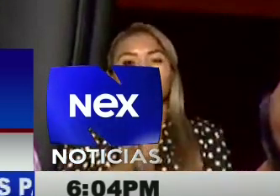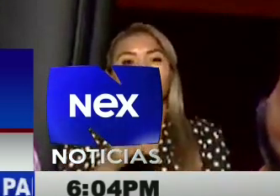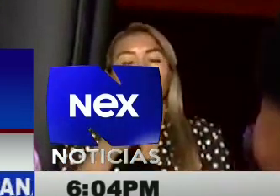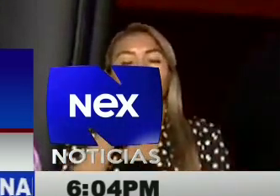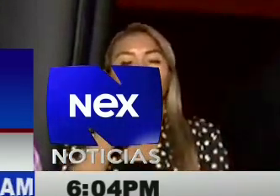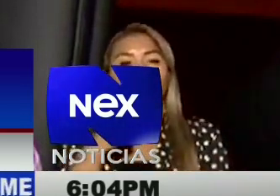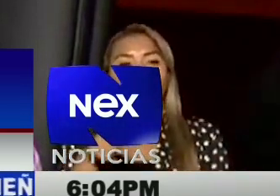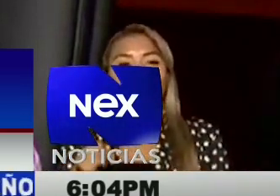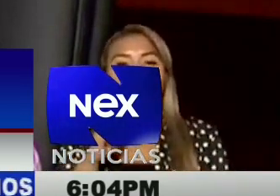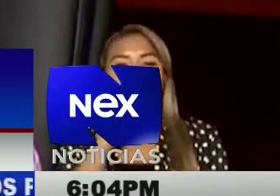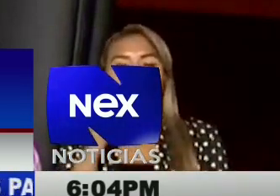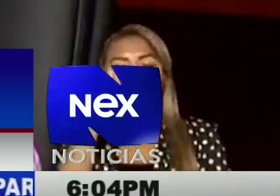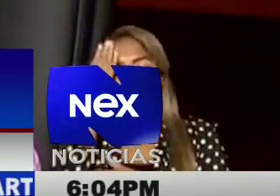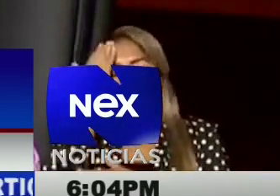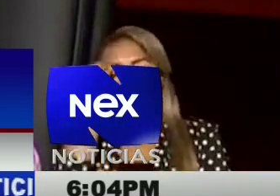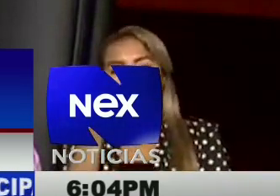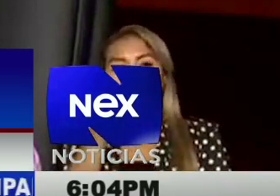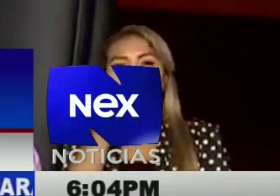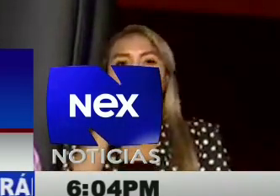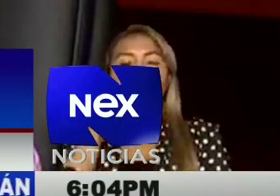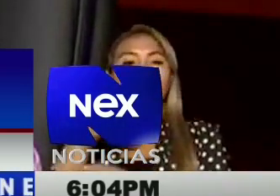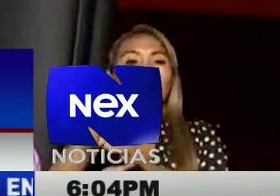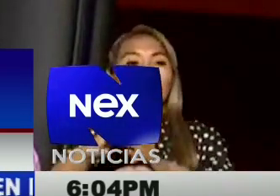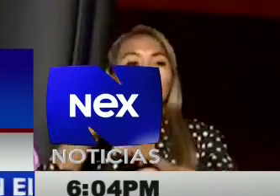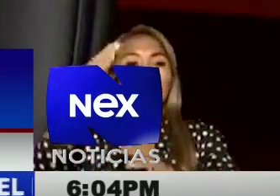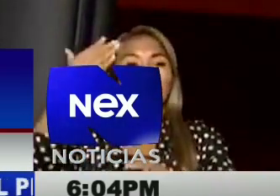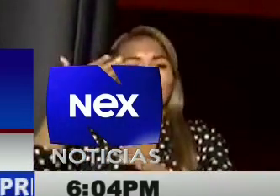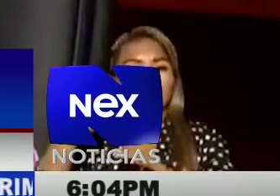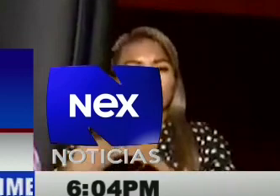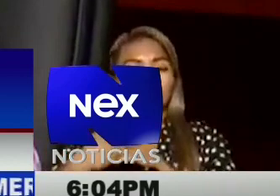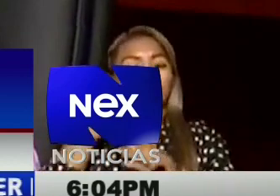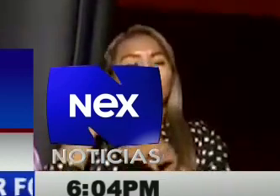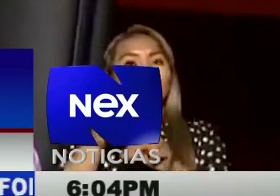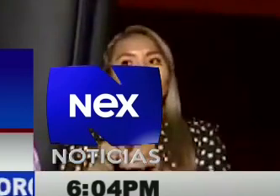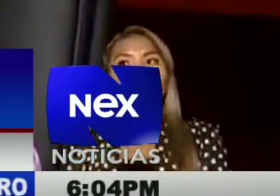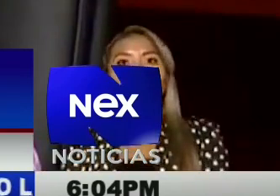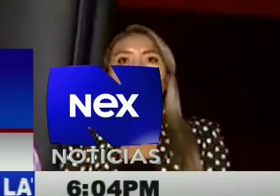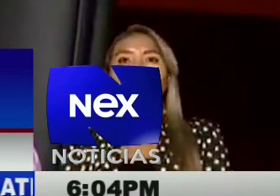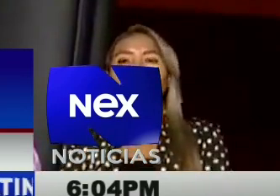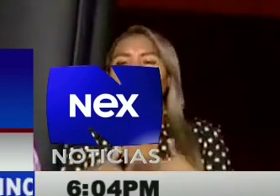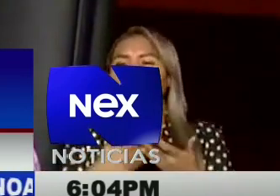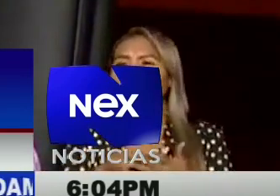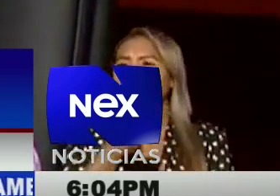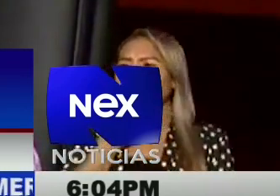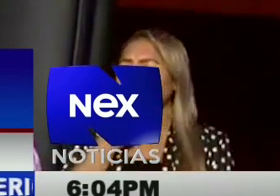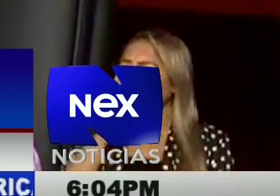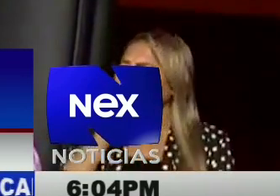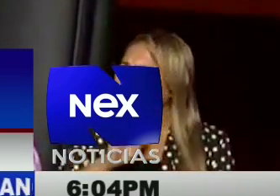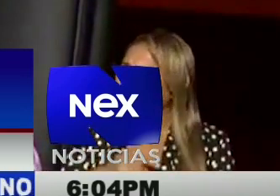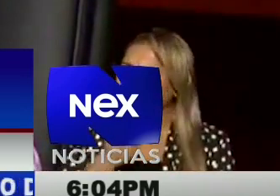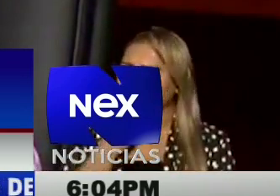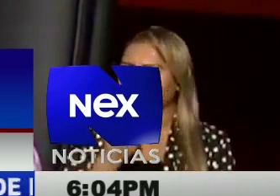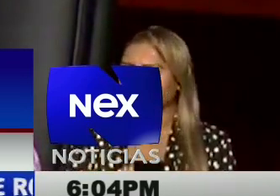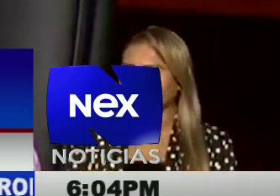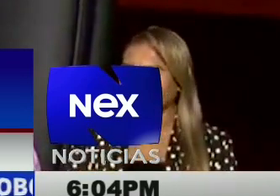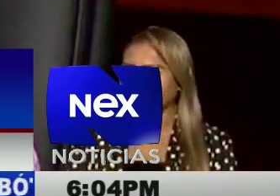Metrobús porque esta crisis del transporte es intolerable y está